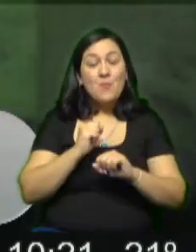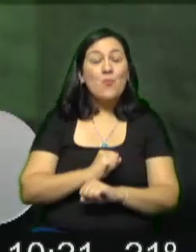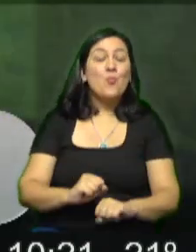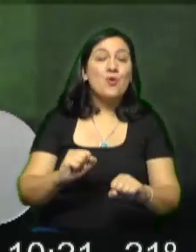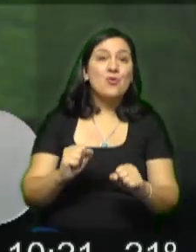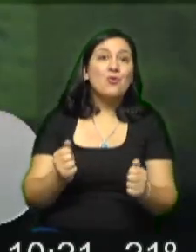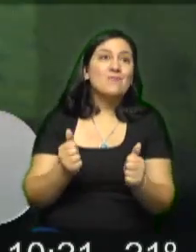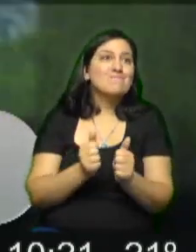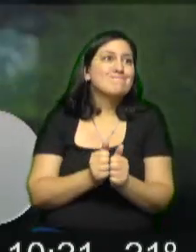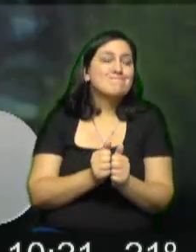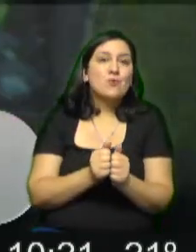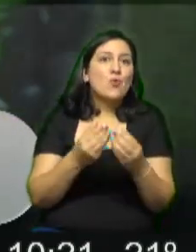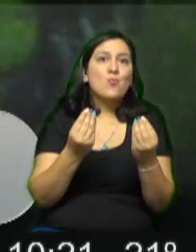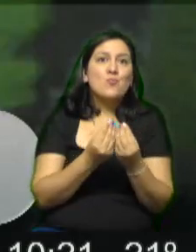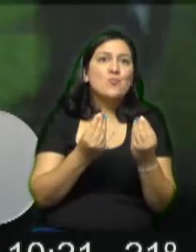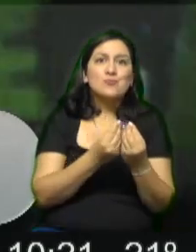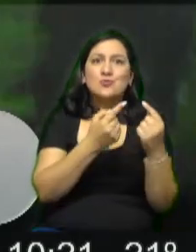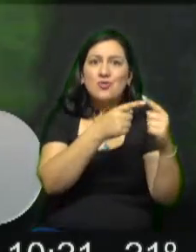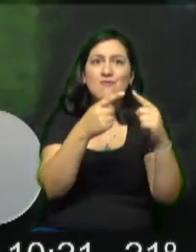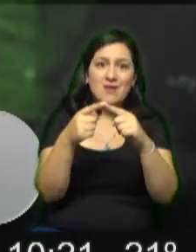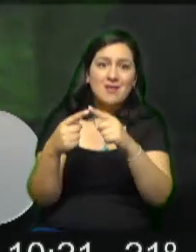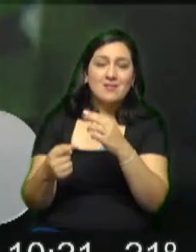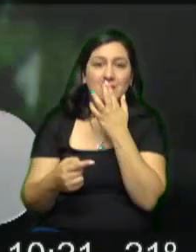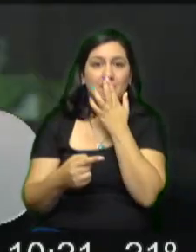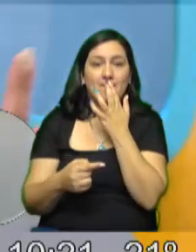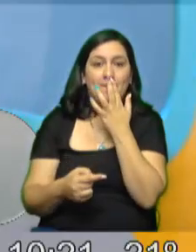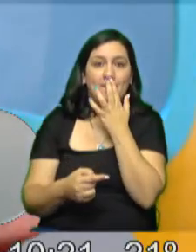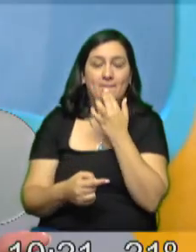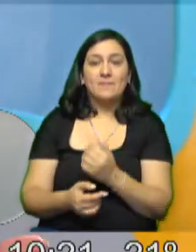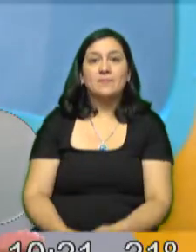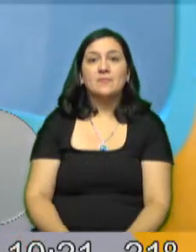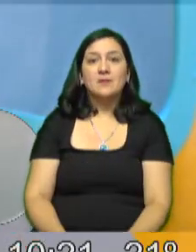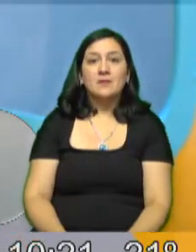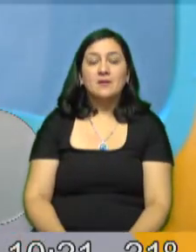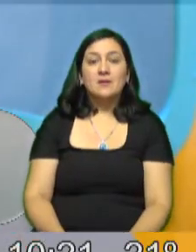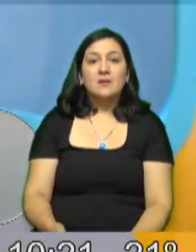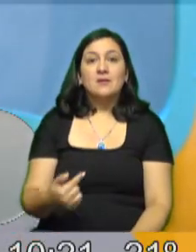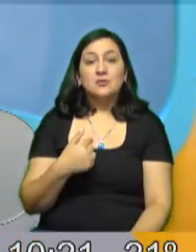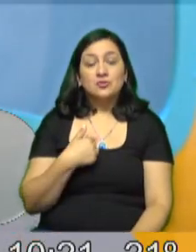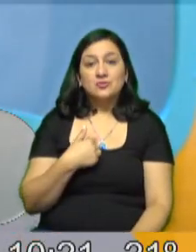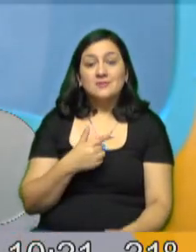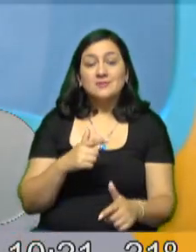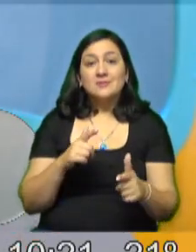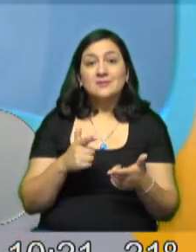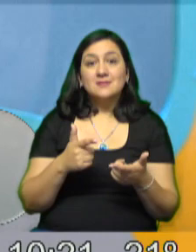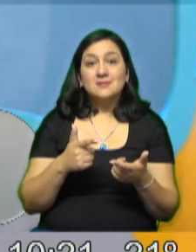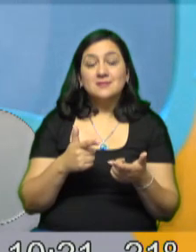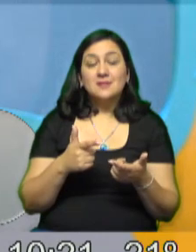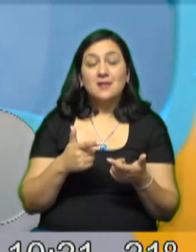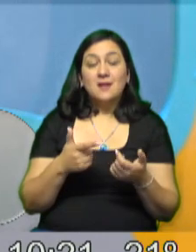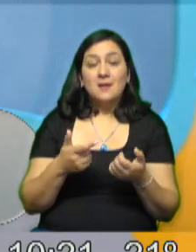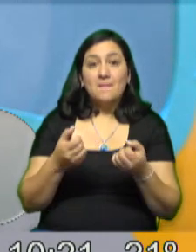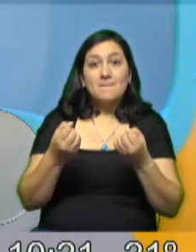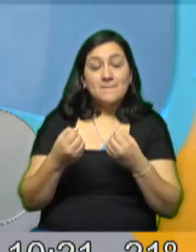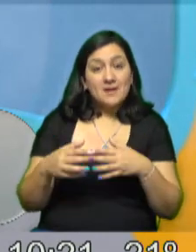un bluesero, puedo tocar con un tanguero. Fernando, no soy extraño. Y sin destruir lo anterior, ni destruir lo que se viene, que capaz que no nos